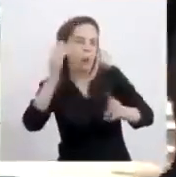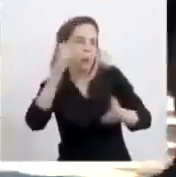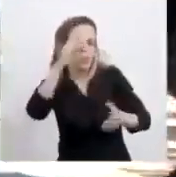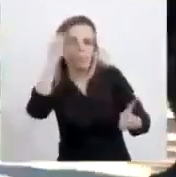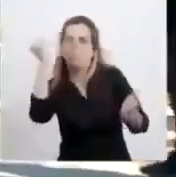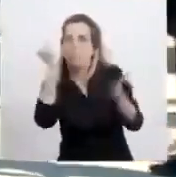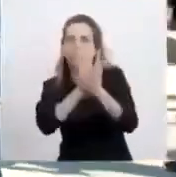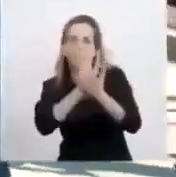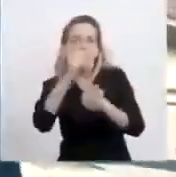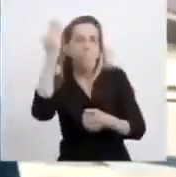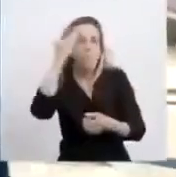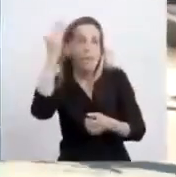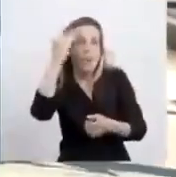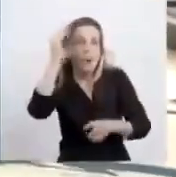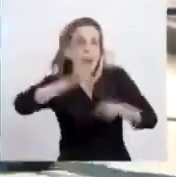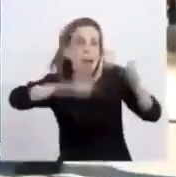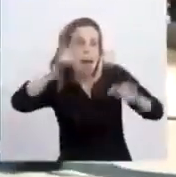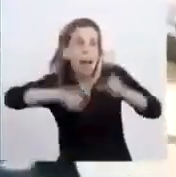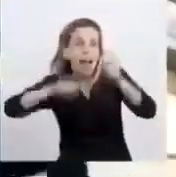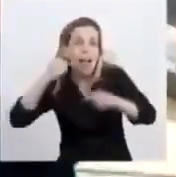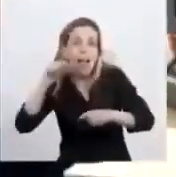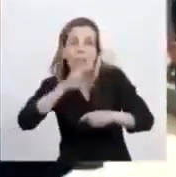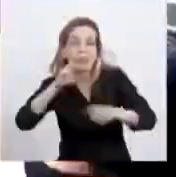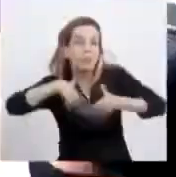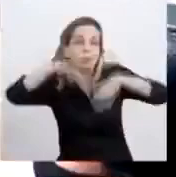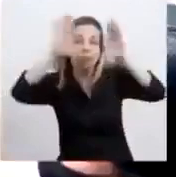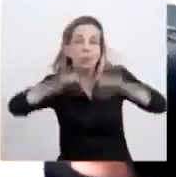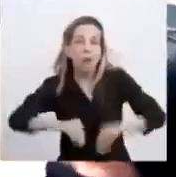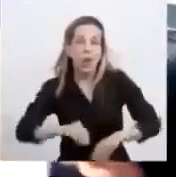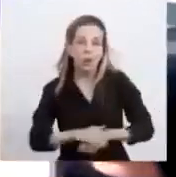en la memoria de todos y todas.